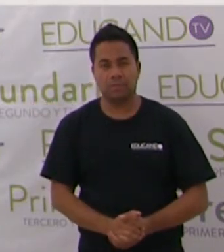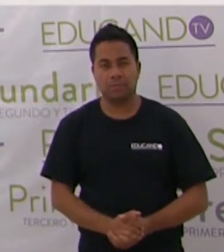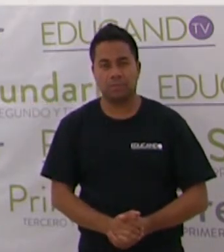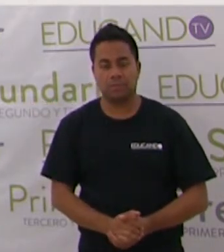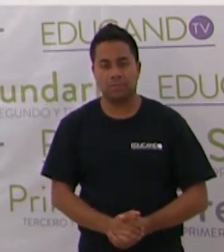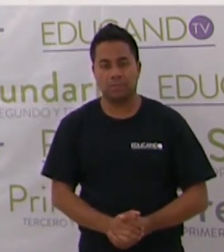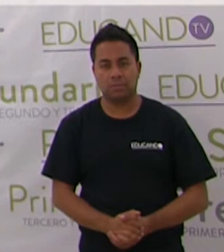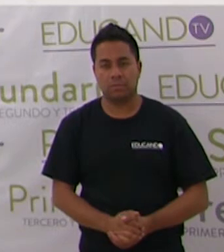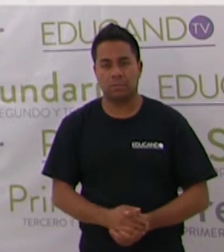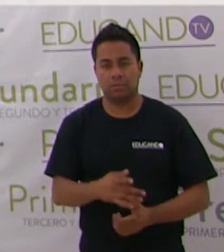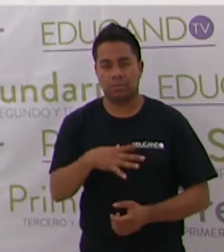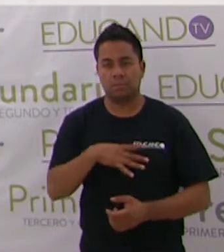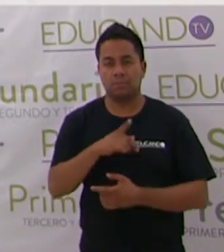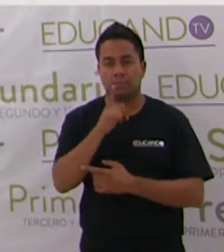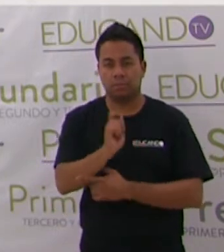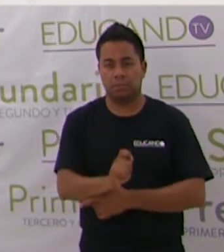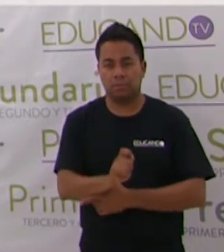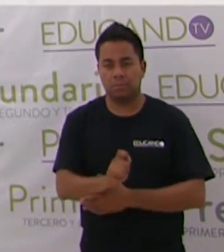son